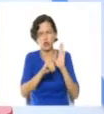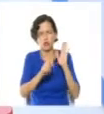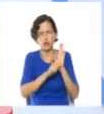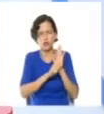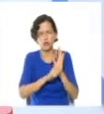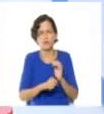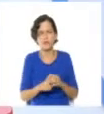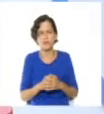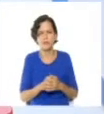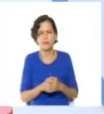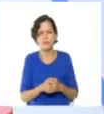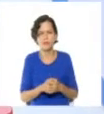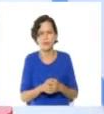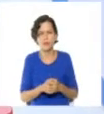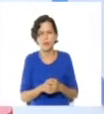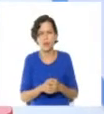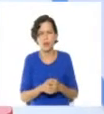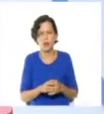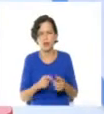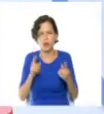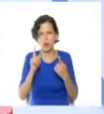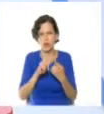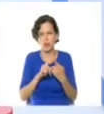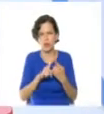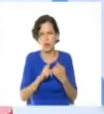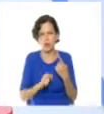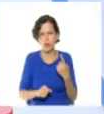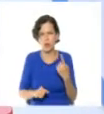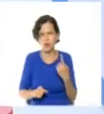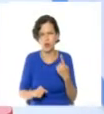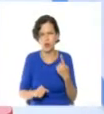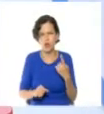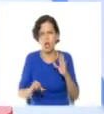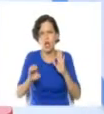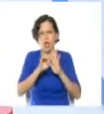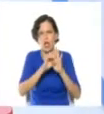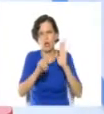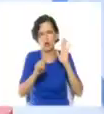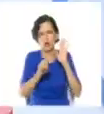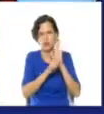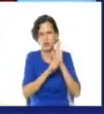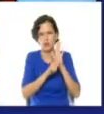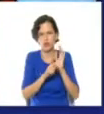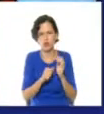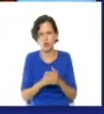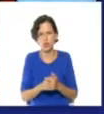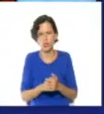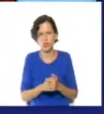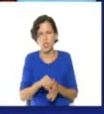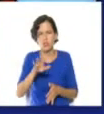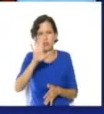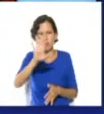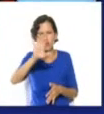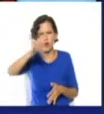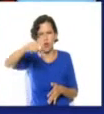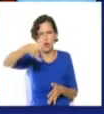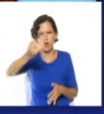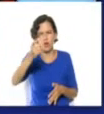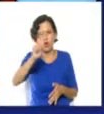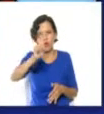carta magna. Es decir, número 1, la Constitución del 5 de julio